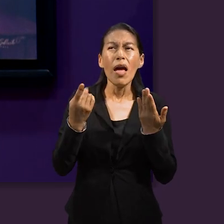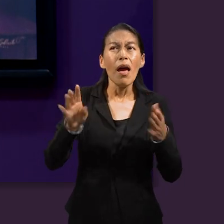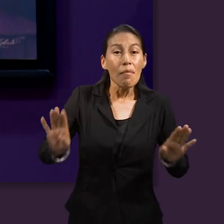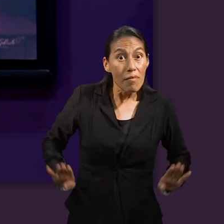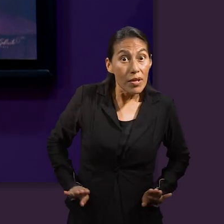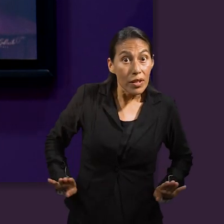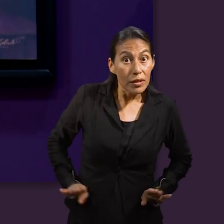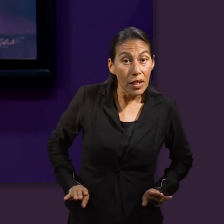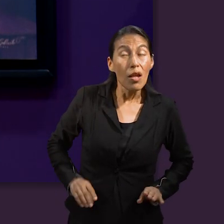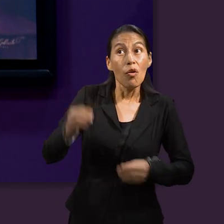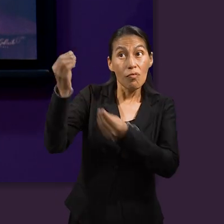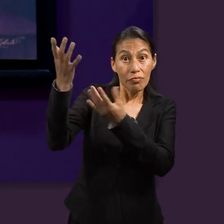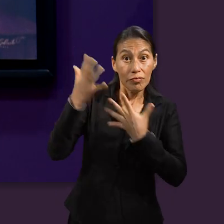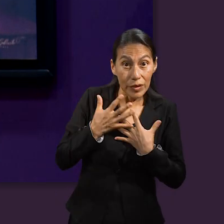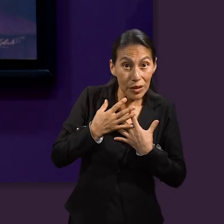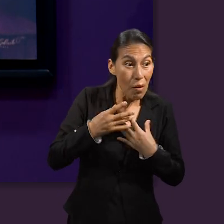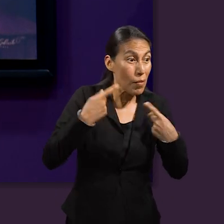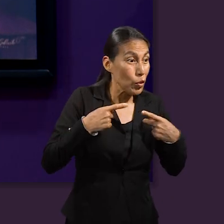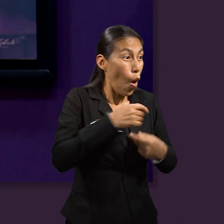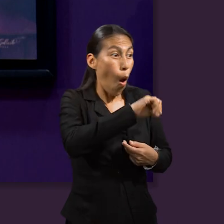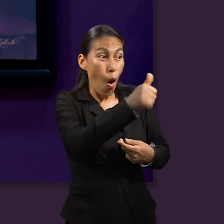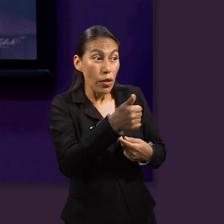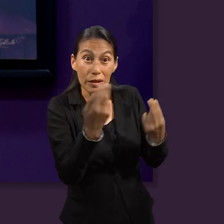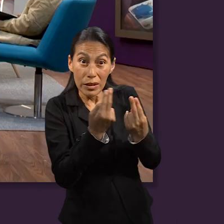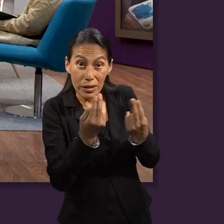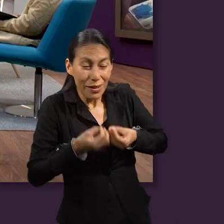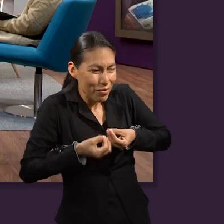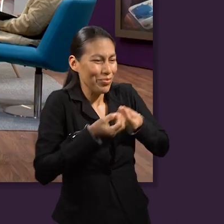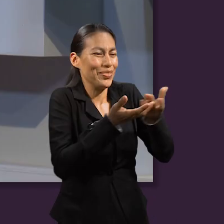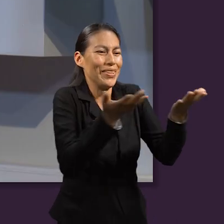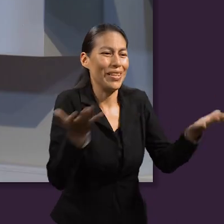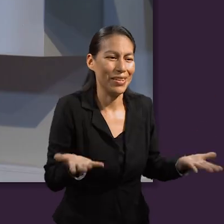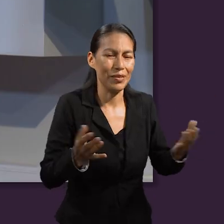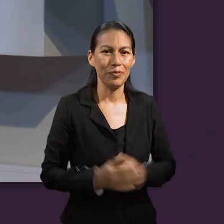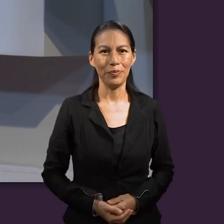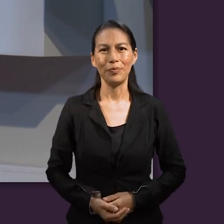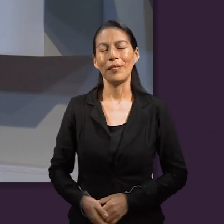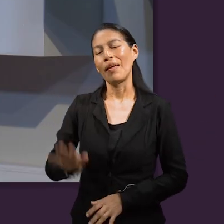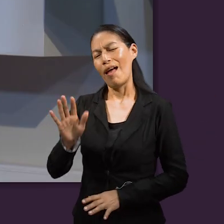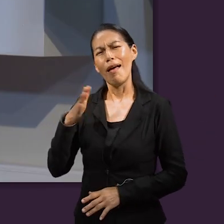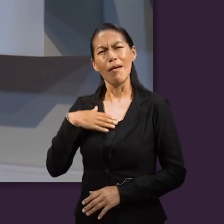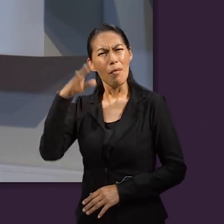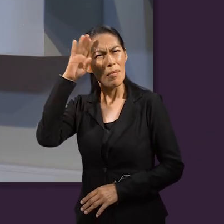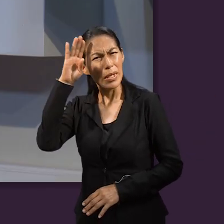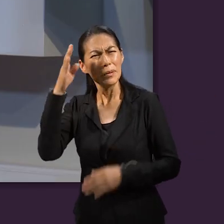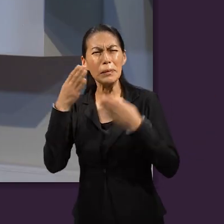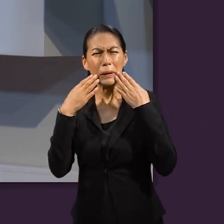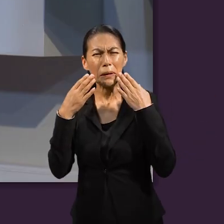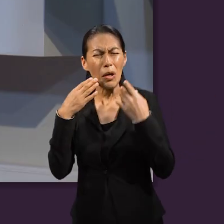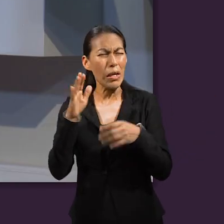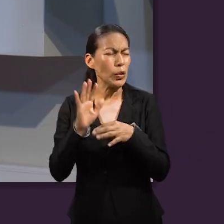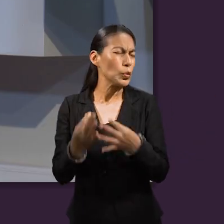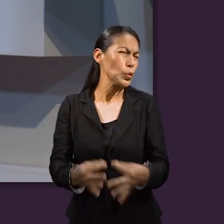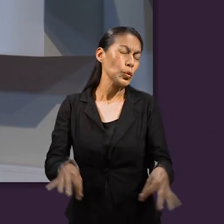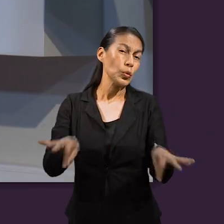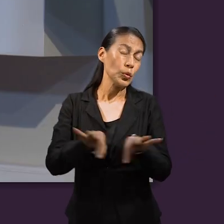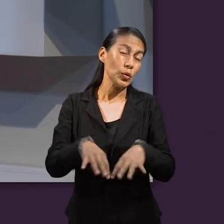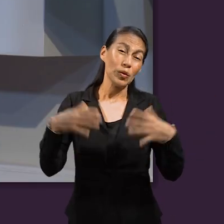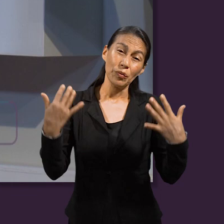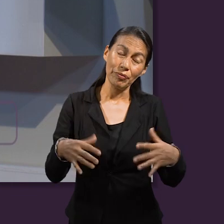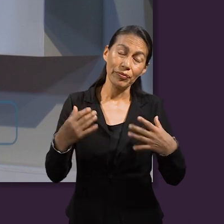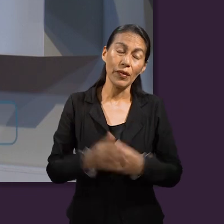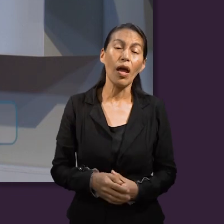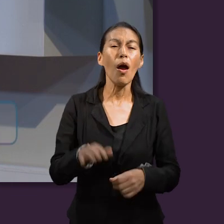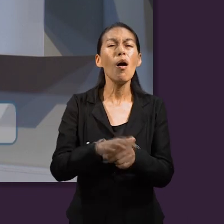para ayudar a otros que están necesitados yo creo que no hay nada más importante que la misericordia y es por eso